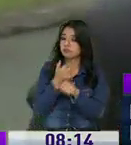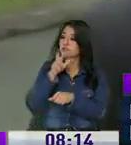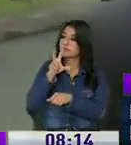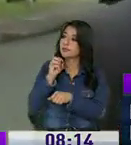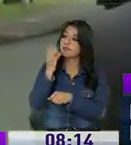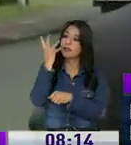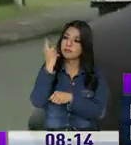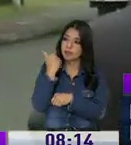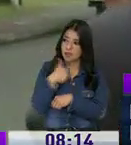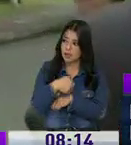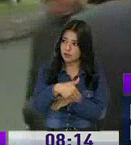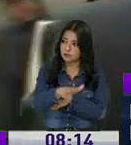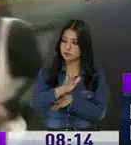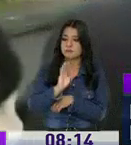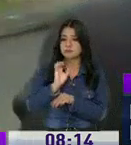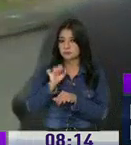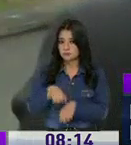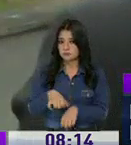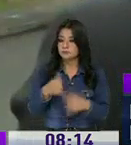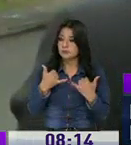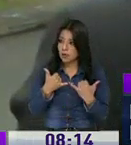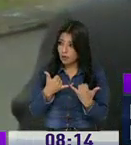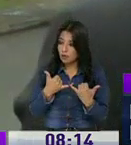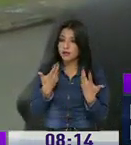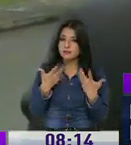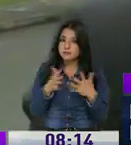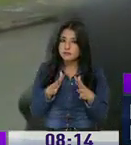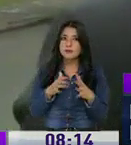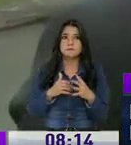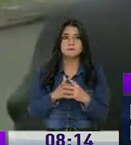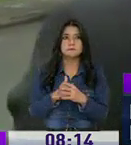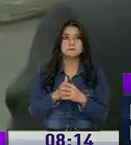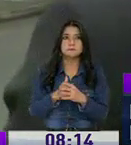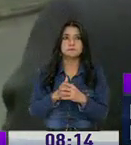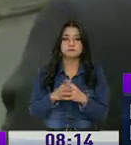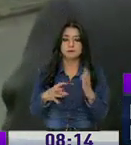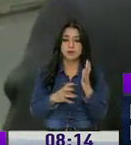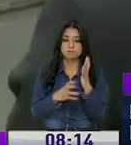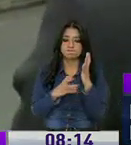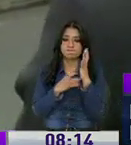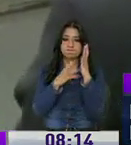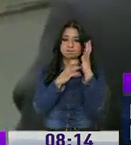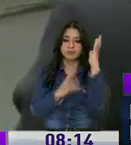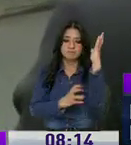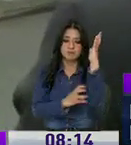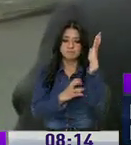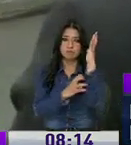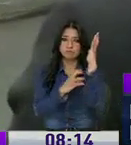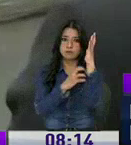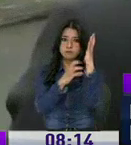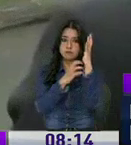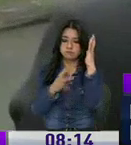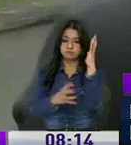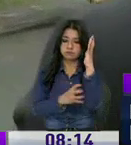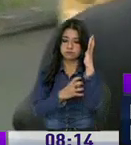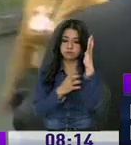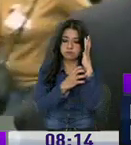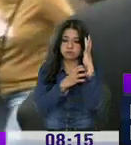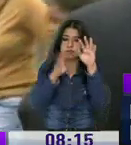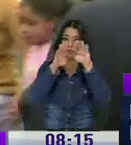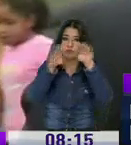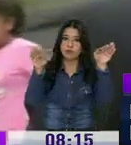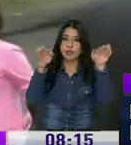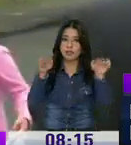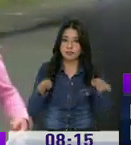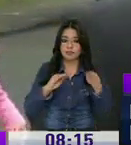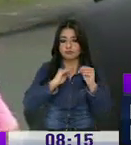días. Estamos este rato ya haciendo el enrocado de aguas arriba del puente y